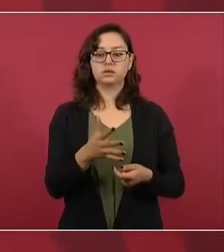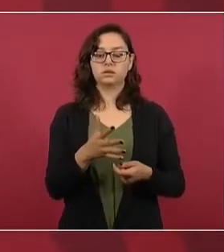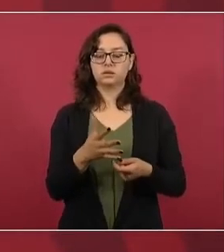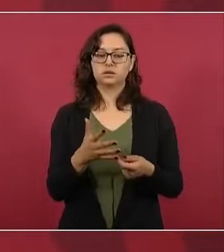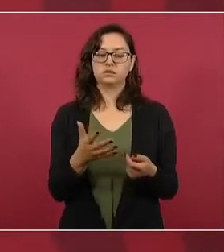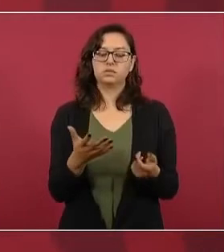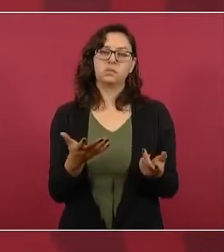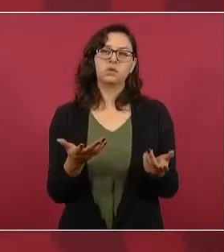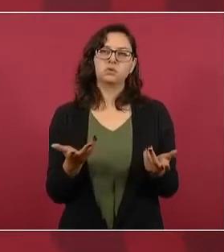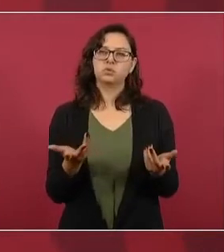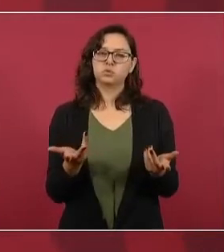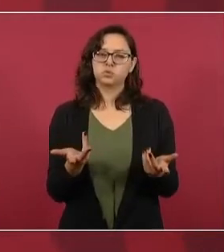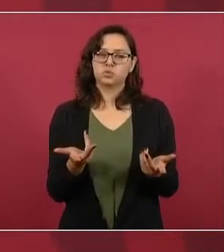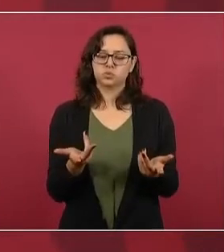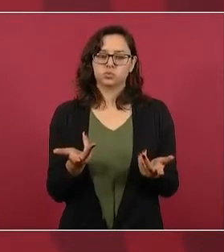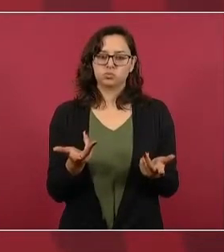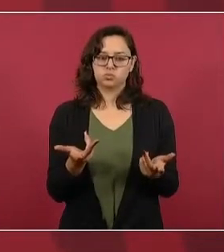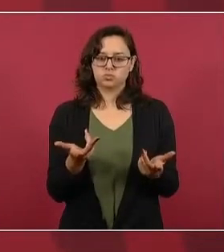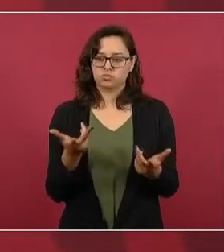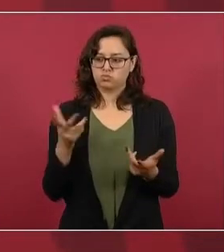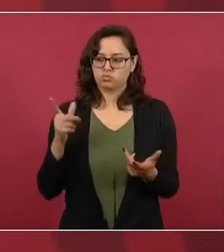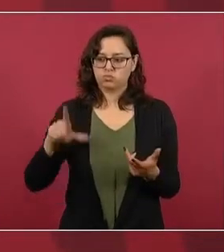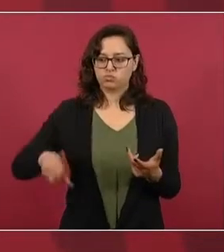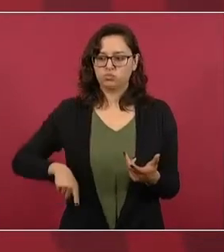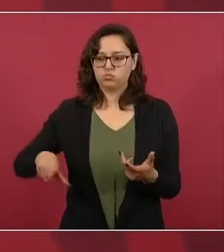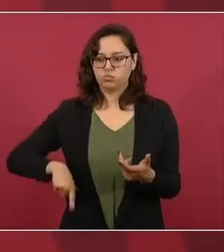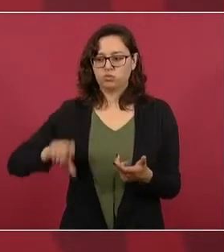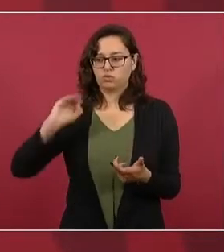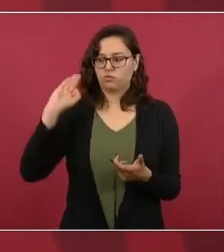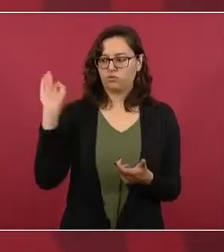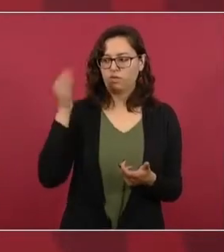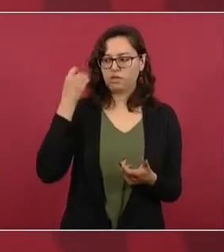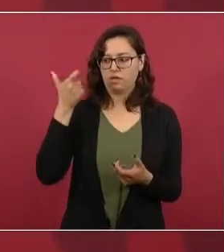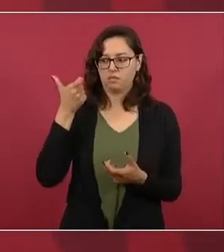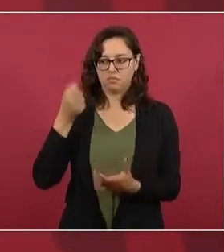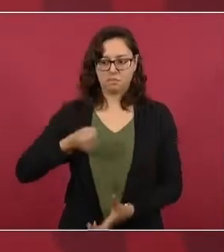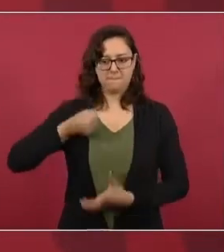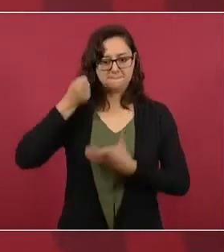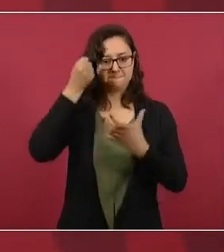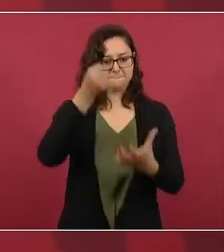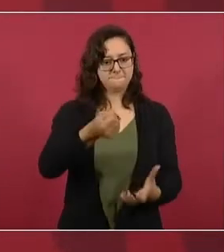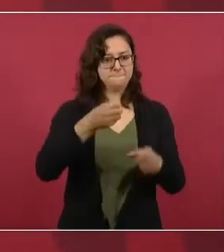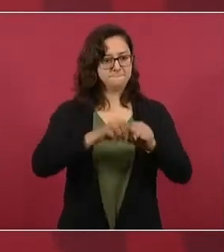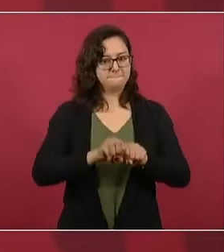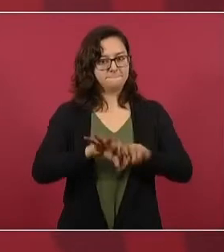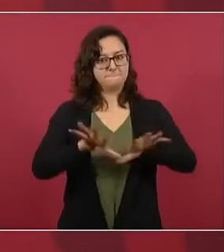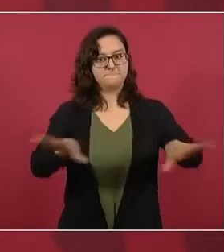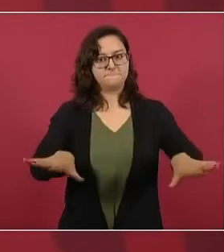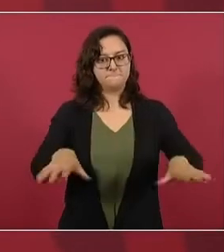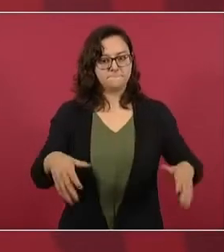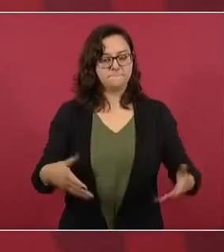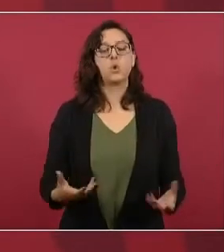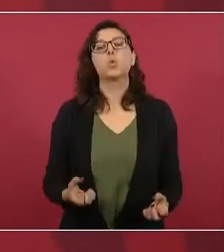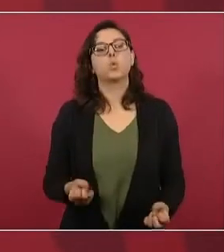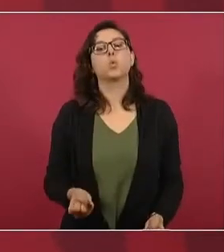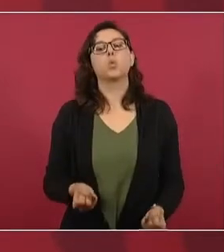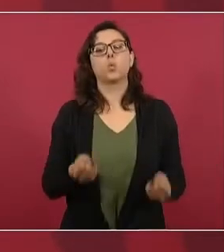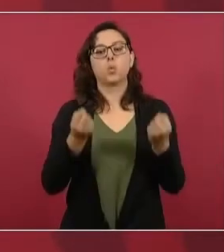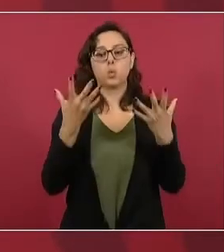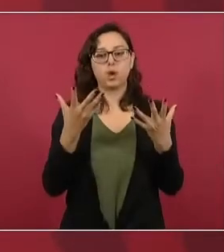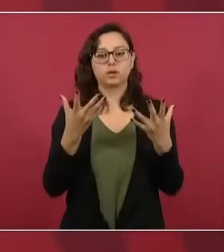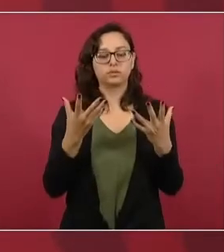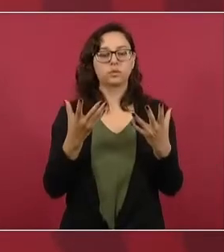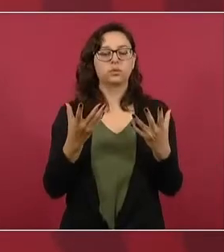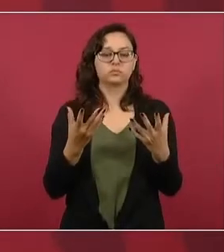nos va a significar de inversión, porque no es gasto, es una inversión para cada estado.